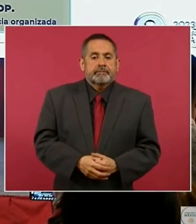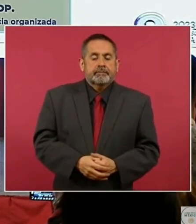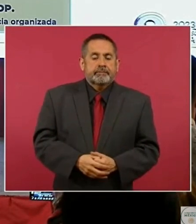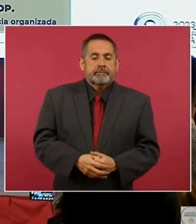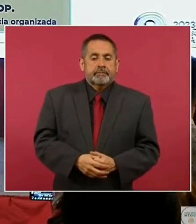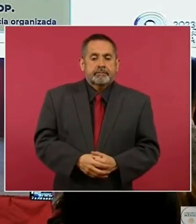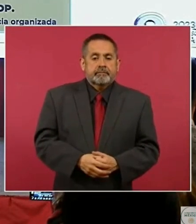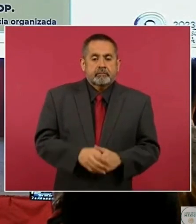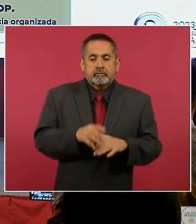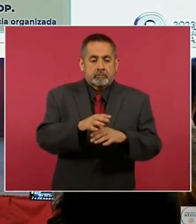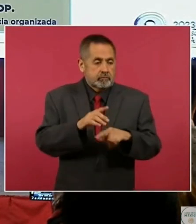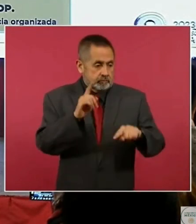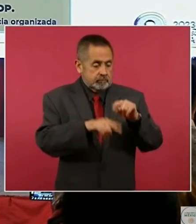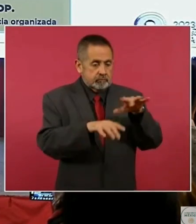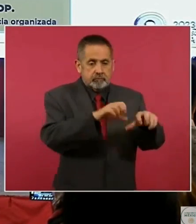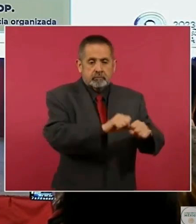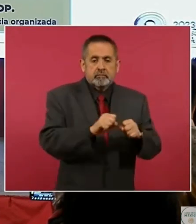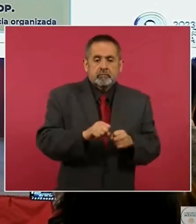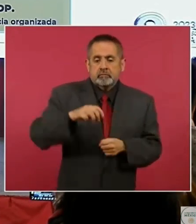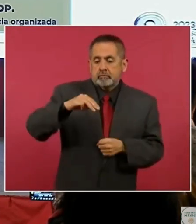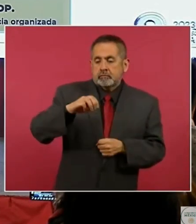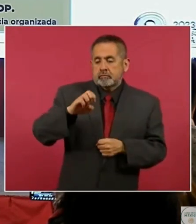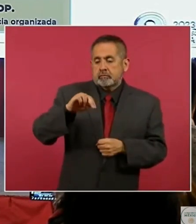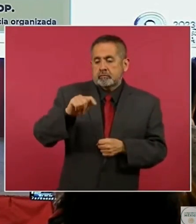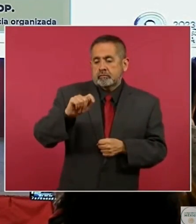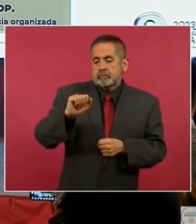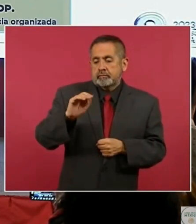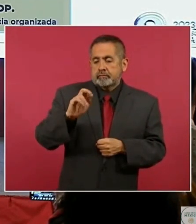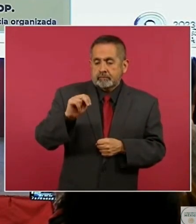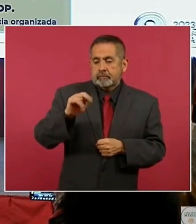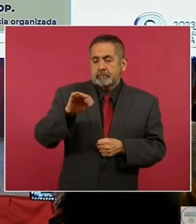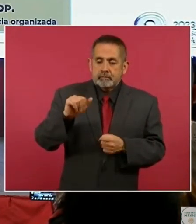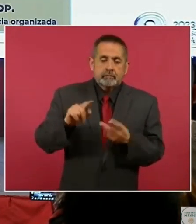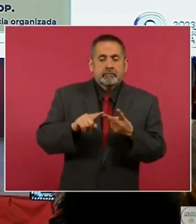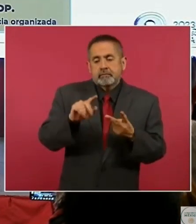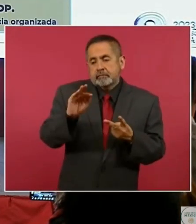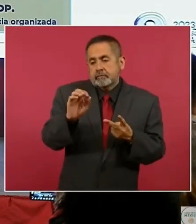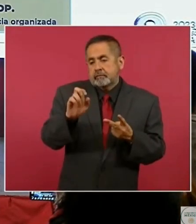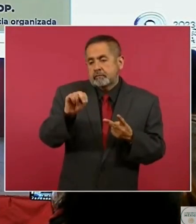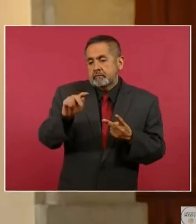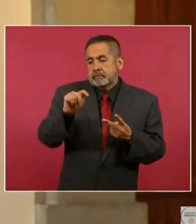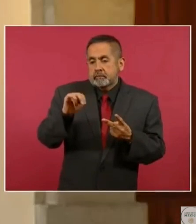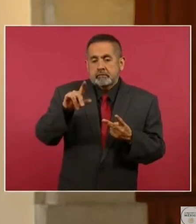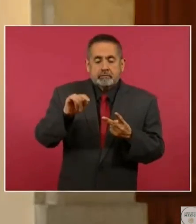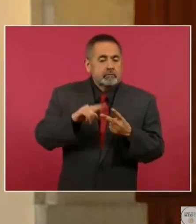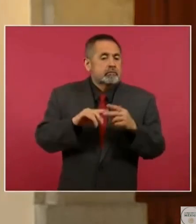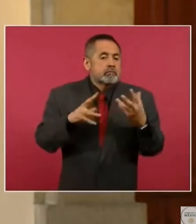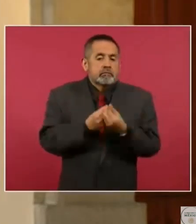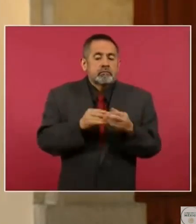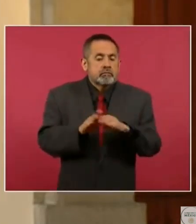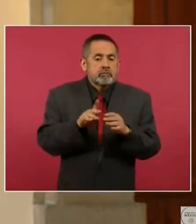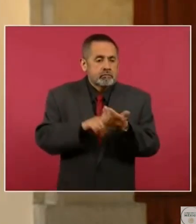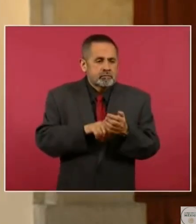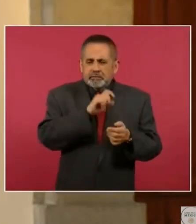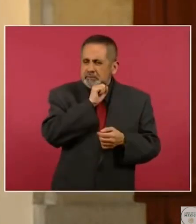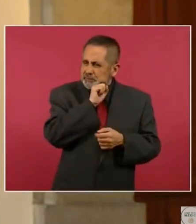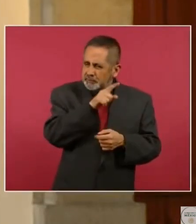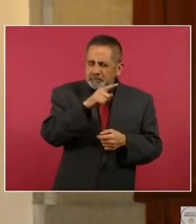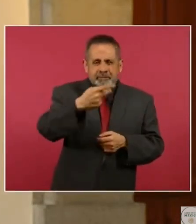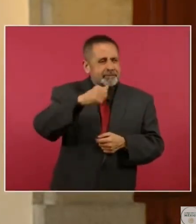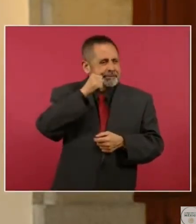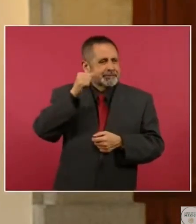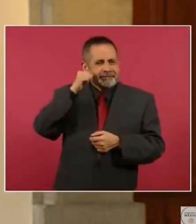En cuanto a aseguramientos de metanfetamina y fentanilo, esta es información en relación a la pregunta del día de